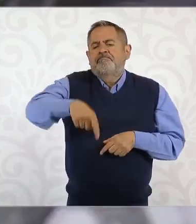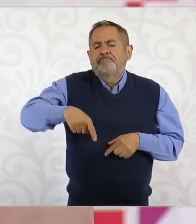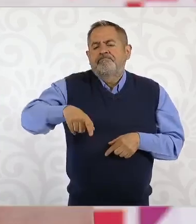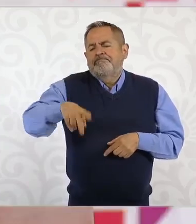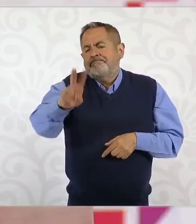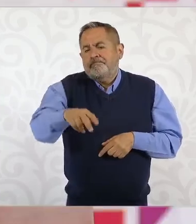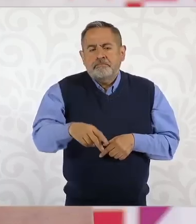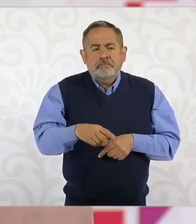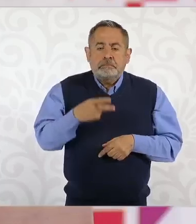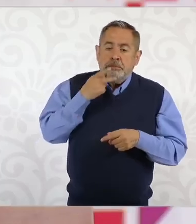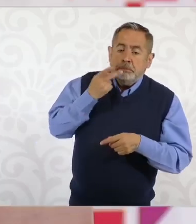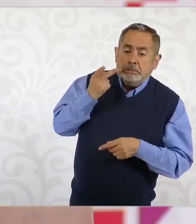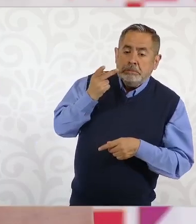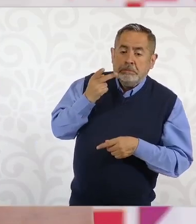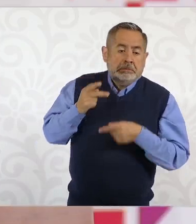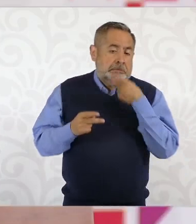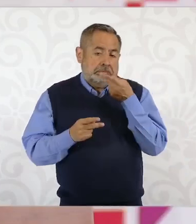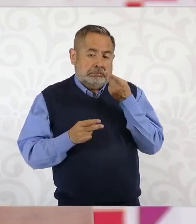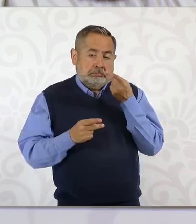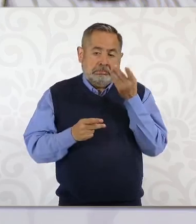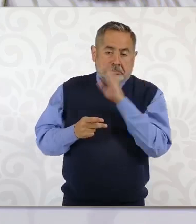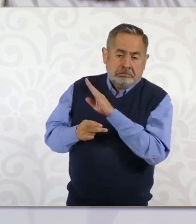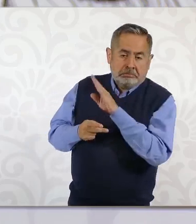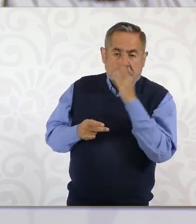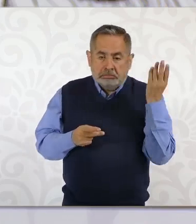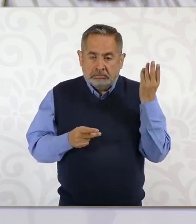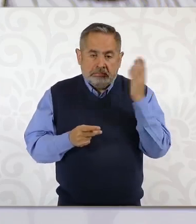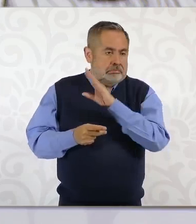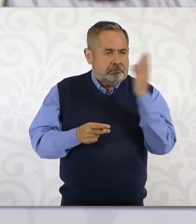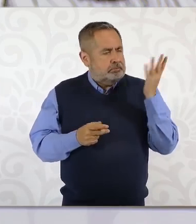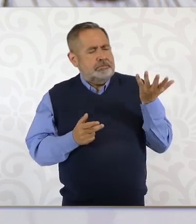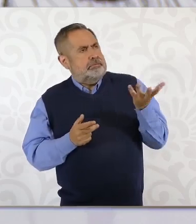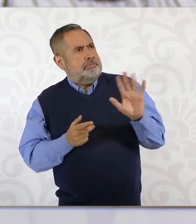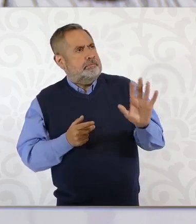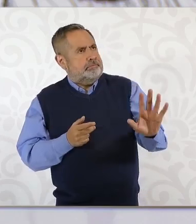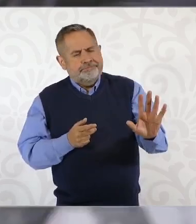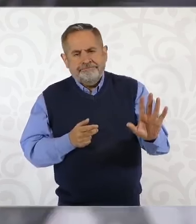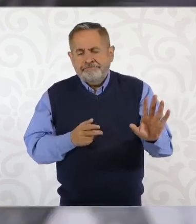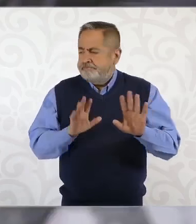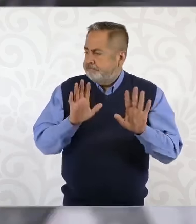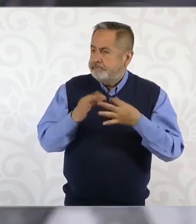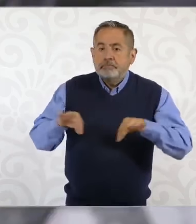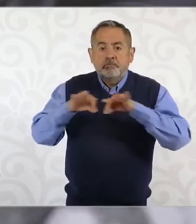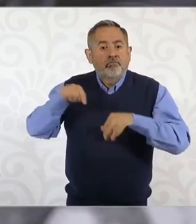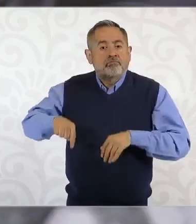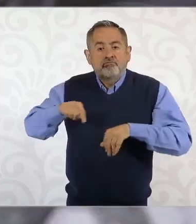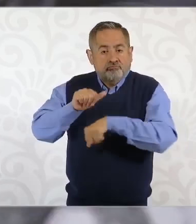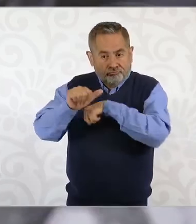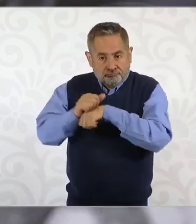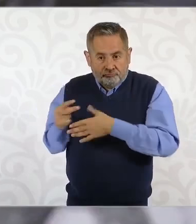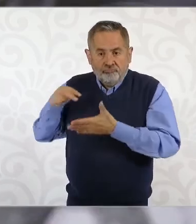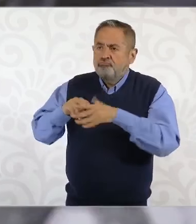veces dicen un tema y otras veces dicen otro tema. Lo importante para nosotros en este evento es que el mundo entero conociera qué es lo